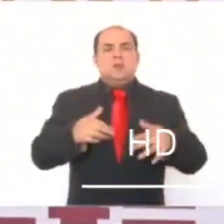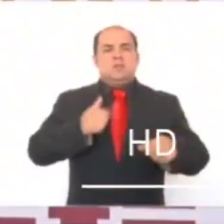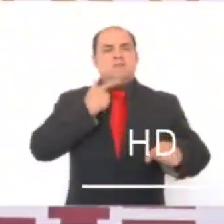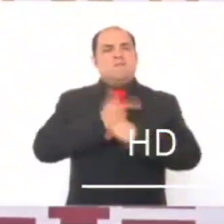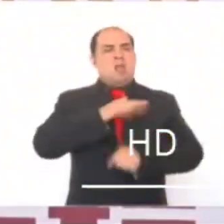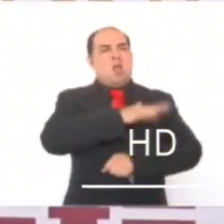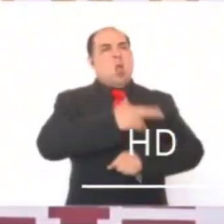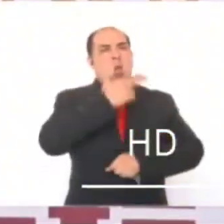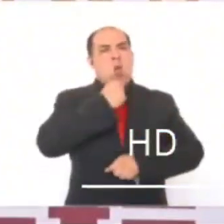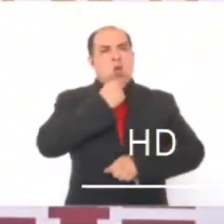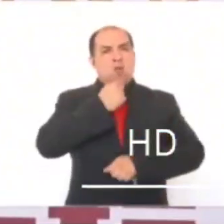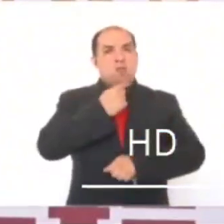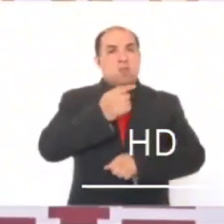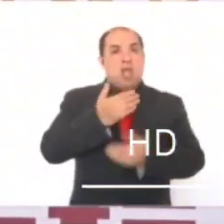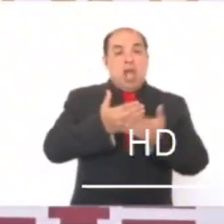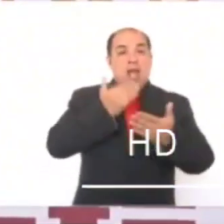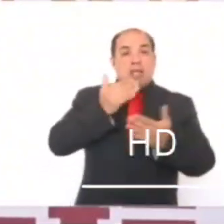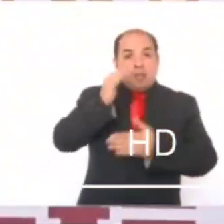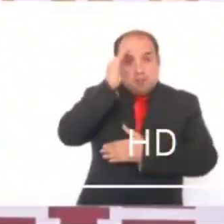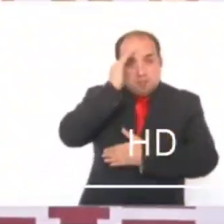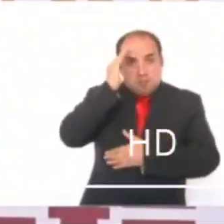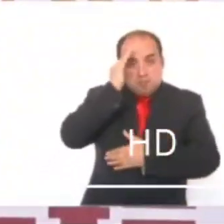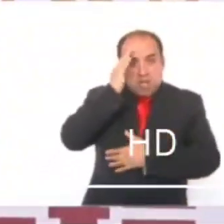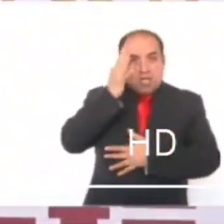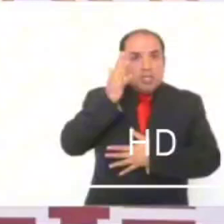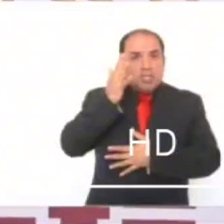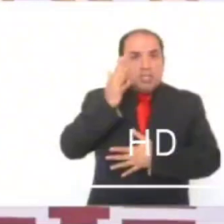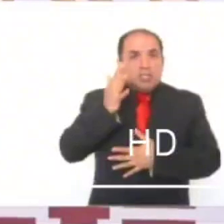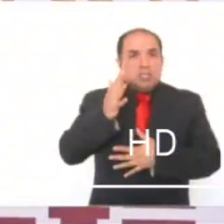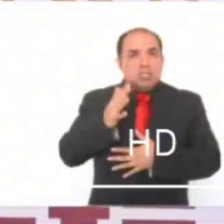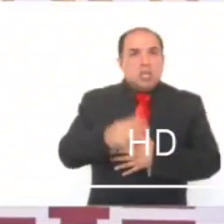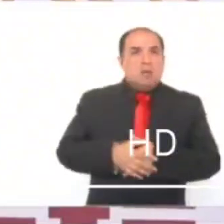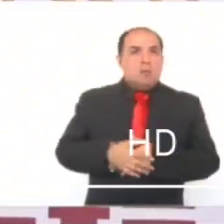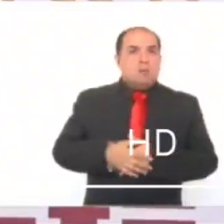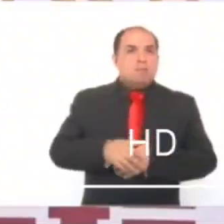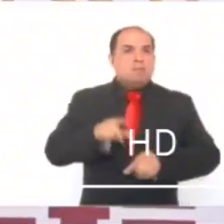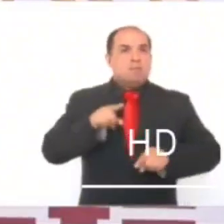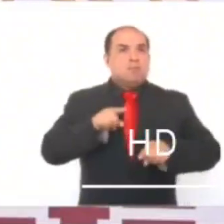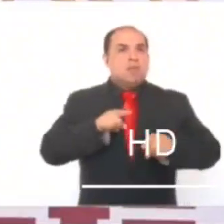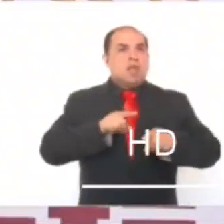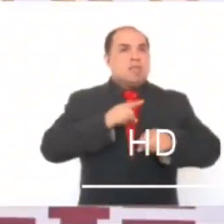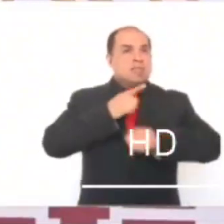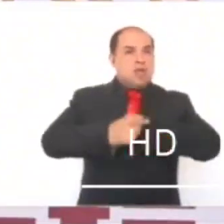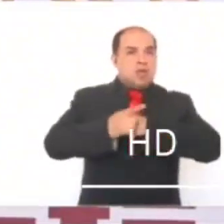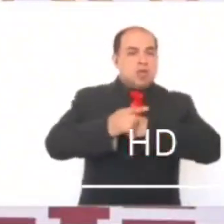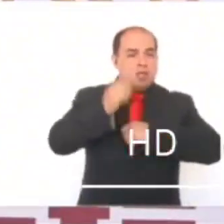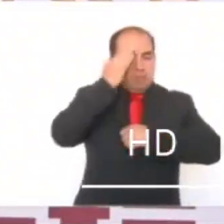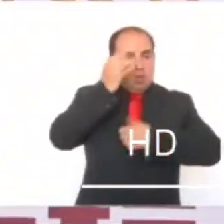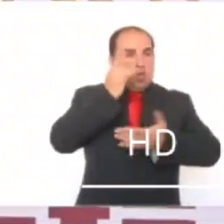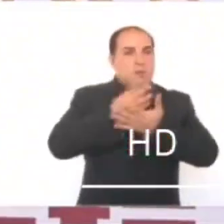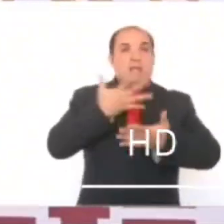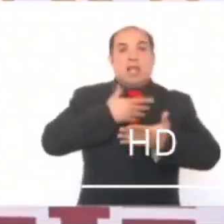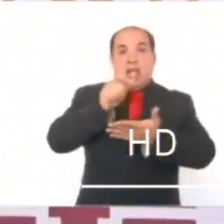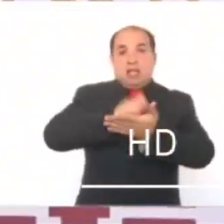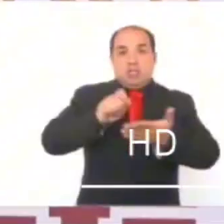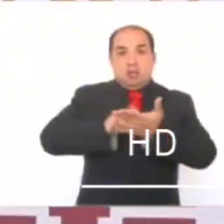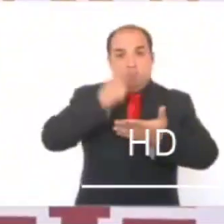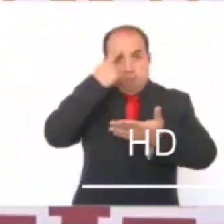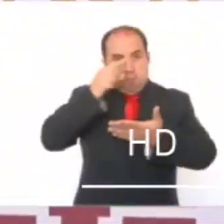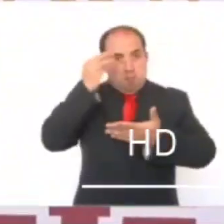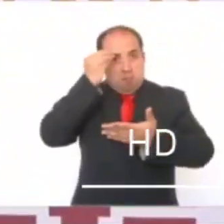agresores perpetraban actos que asumíamos que solo existían en la literatura de